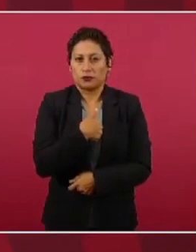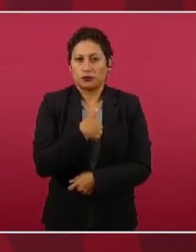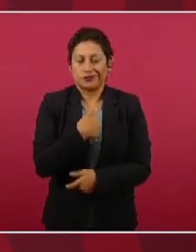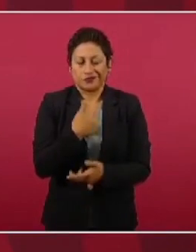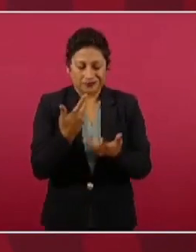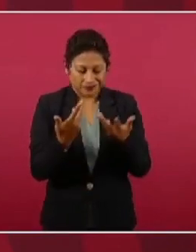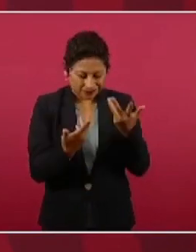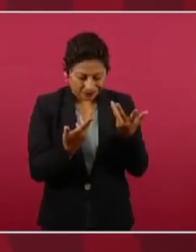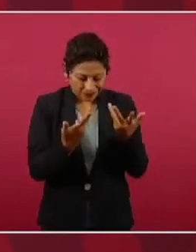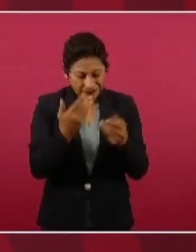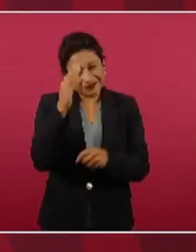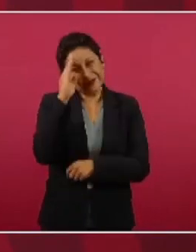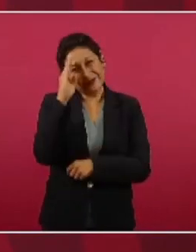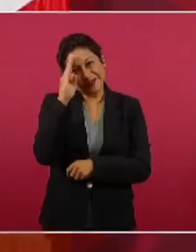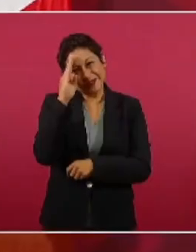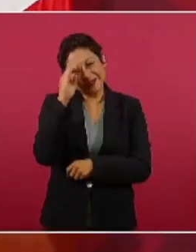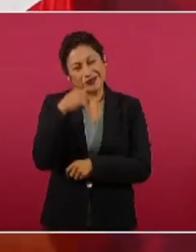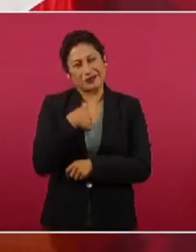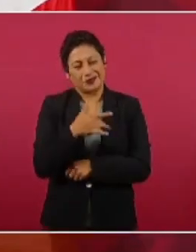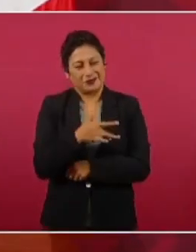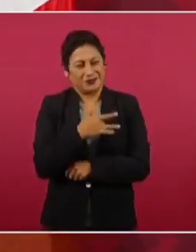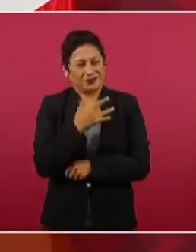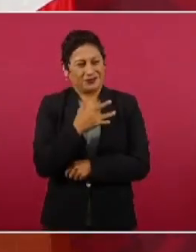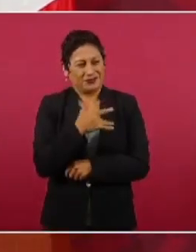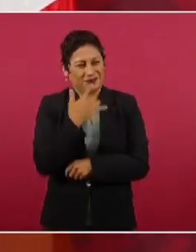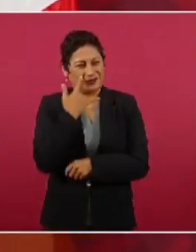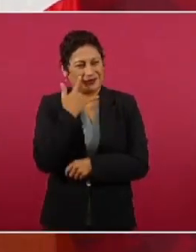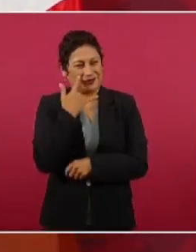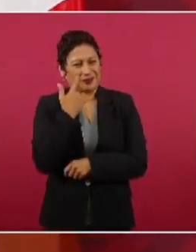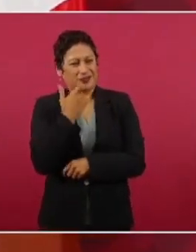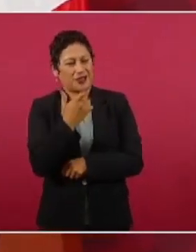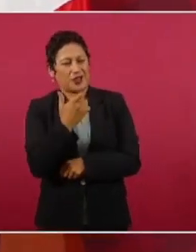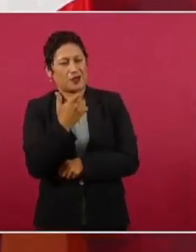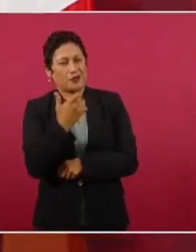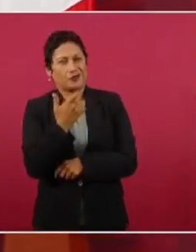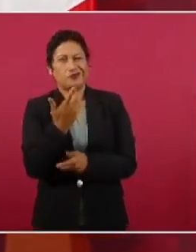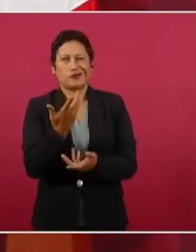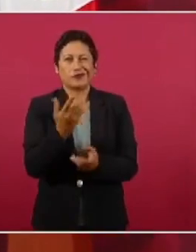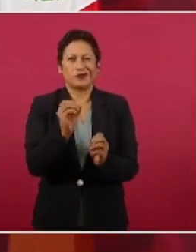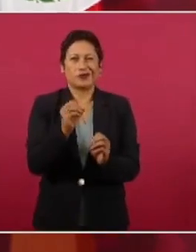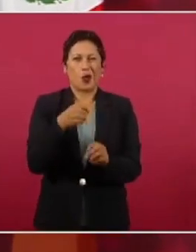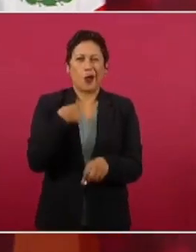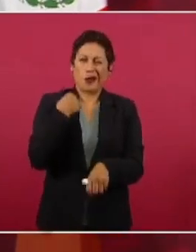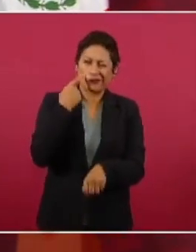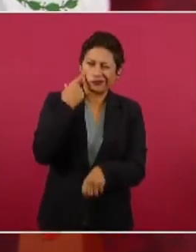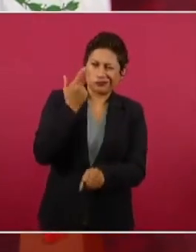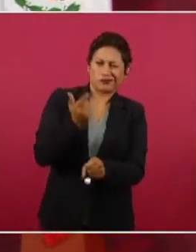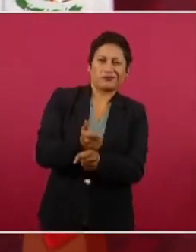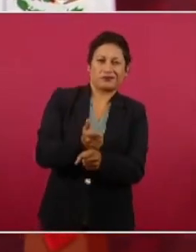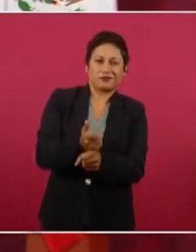extrañeza, o me llama la atención que